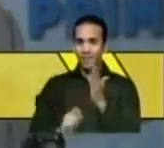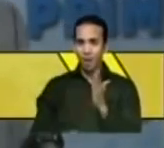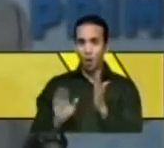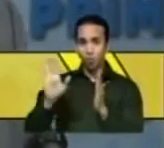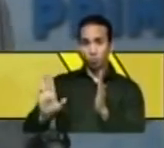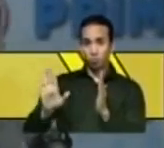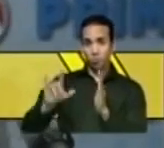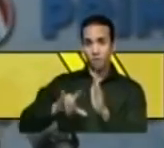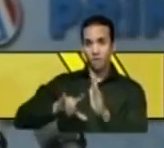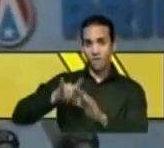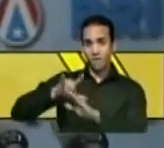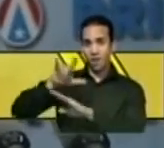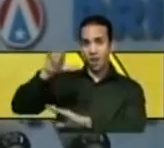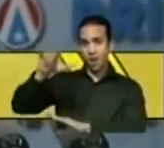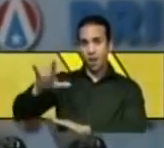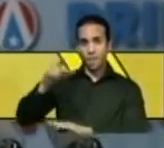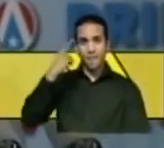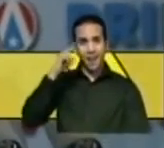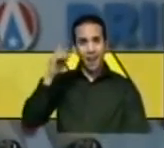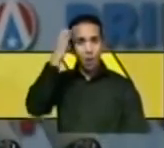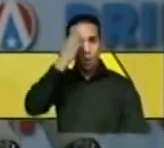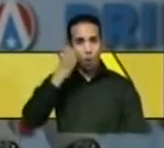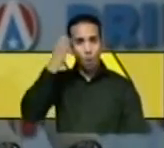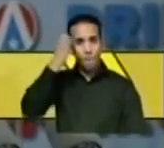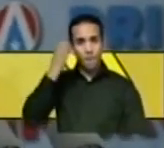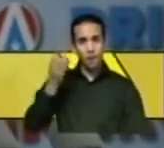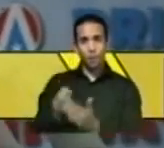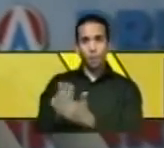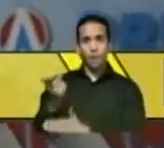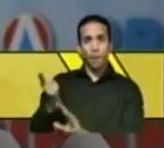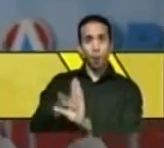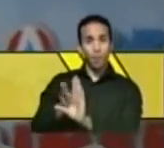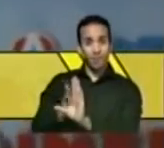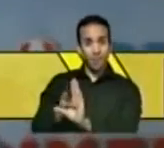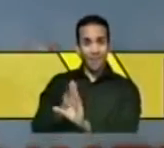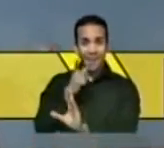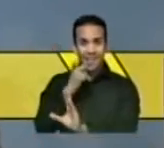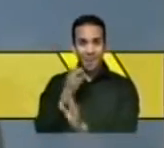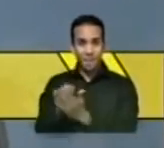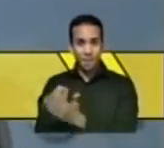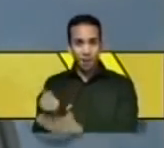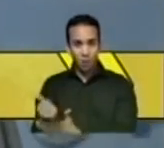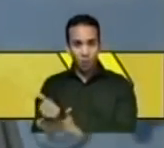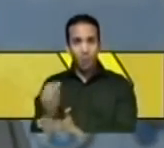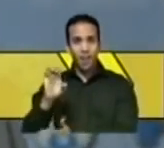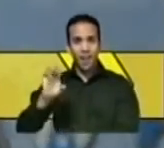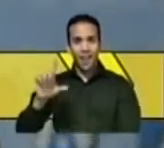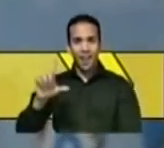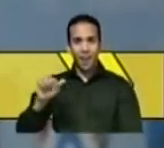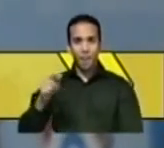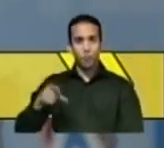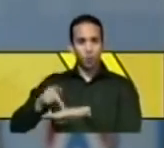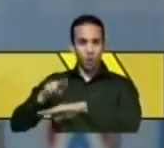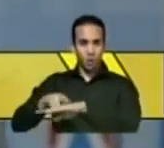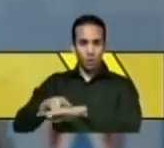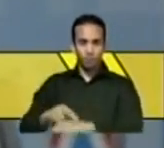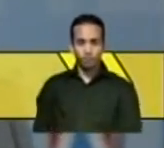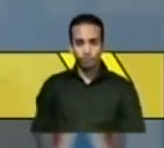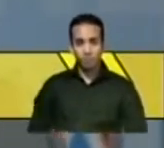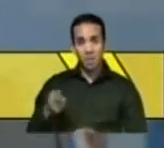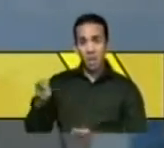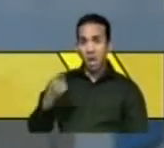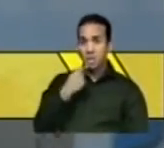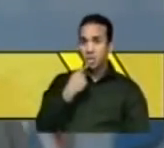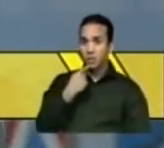realizó al Medio Oriente y Europa para comprar combustible que fueron pagados con dinero del Estado Libre Asociado. Según el vocero, Alejandro García